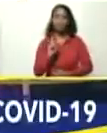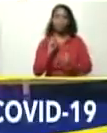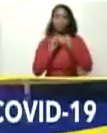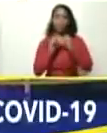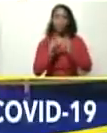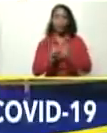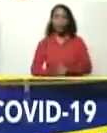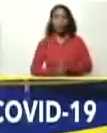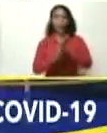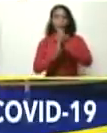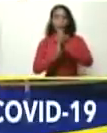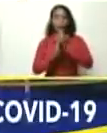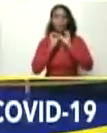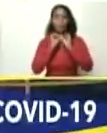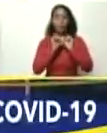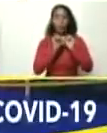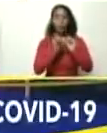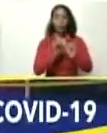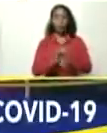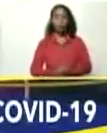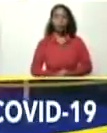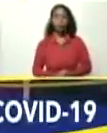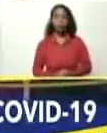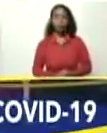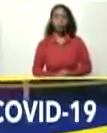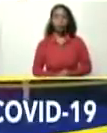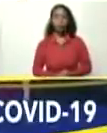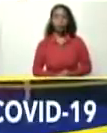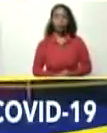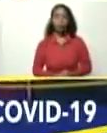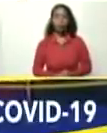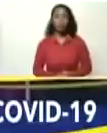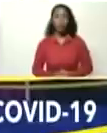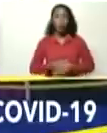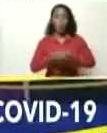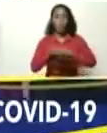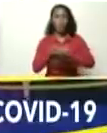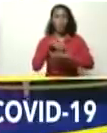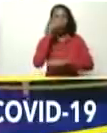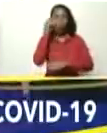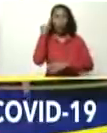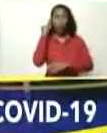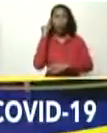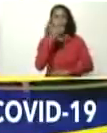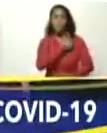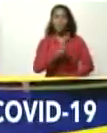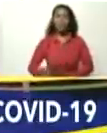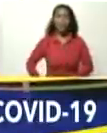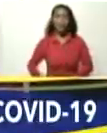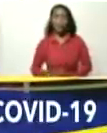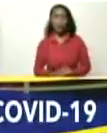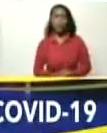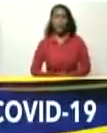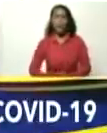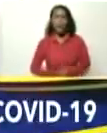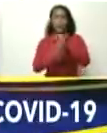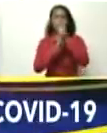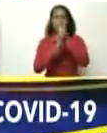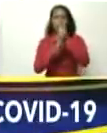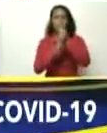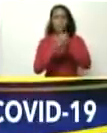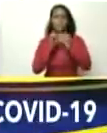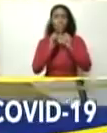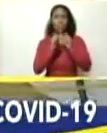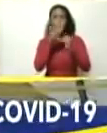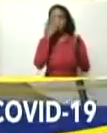Mantener un liderazgo permanente de los ministros, las ministras, el presidente. Liderazgo,